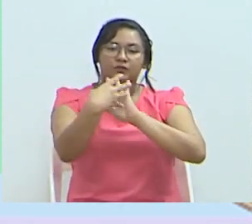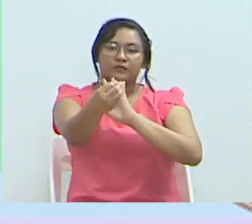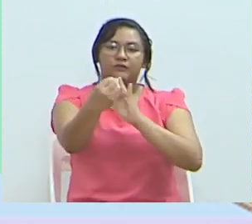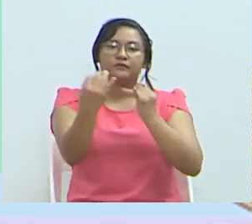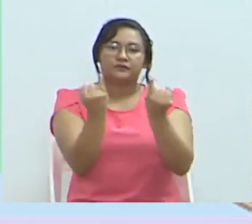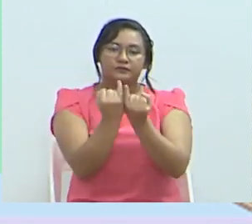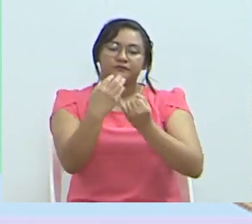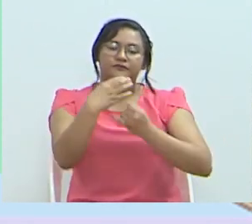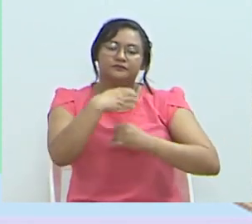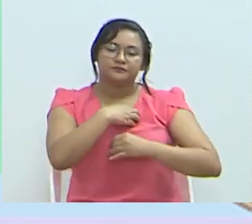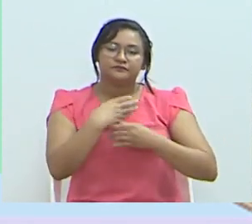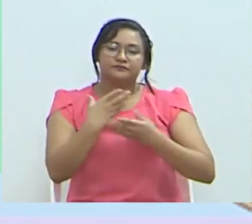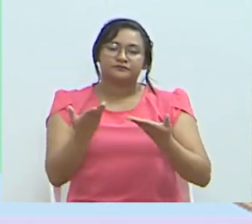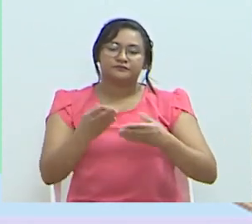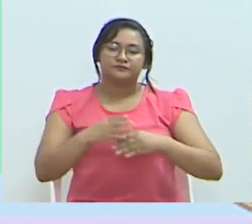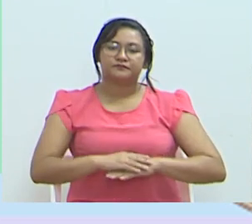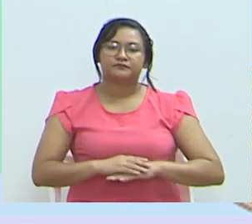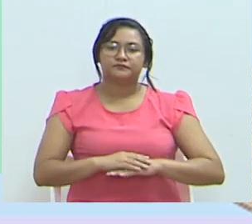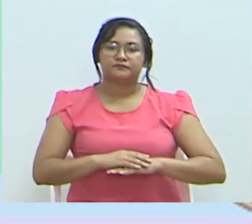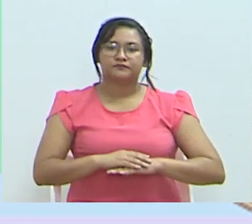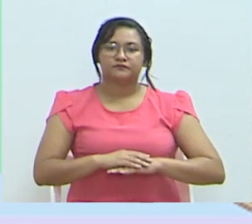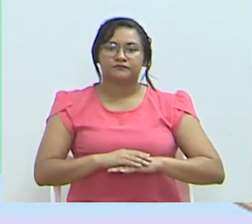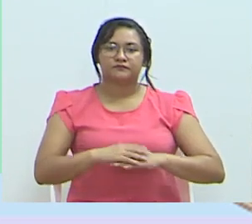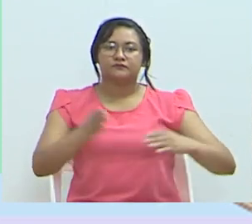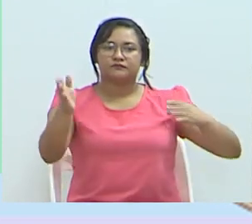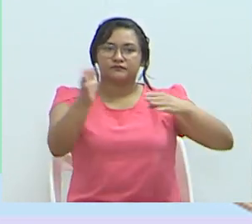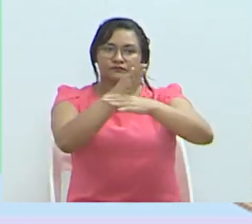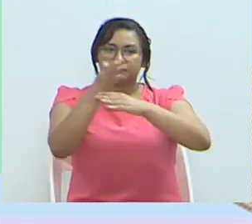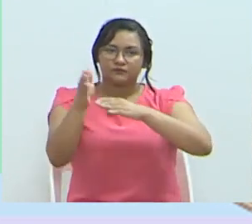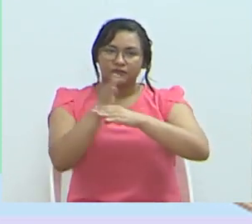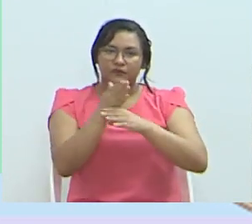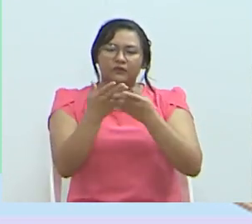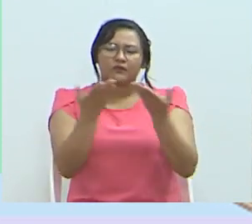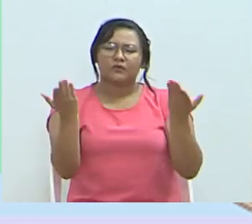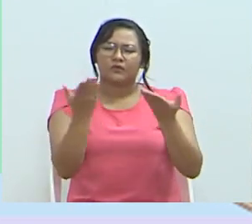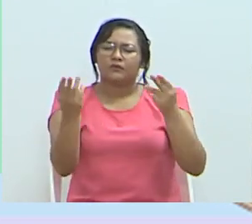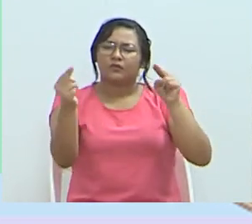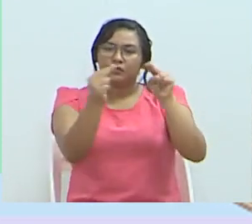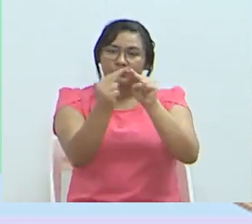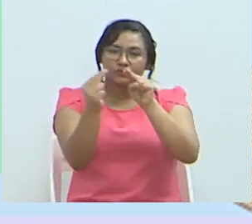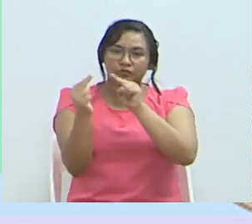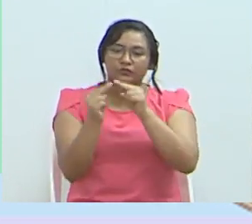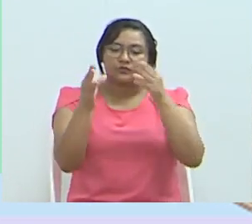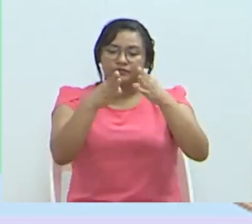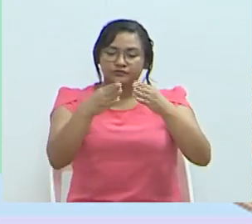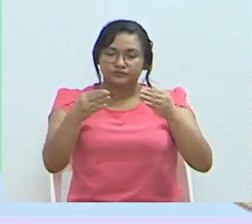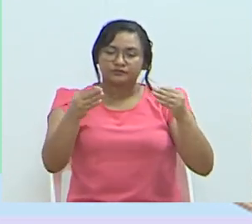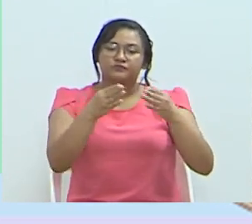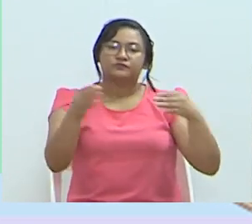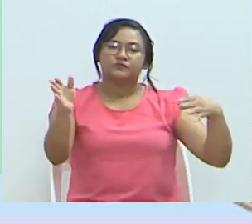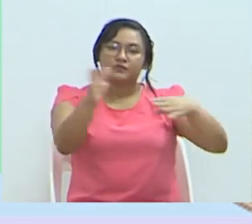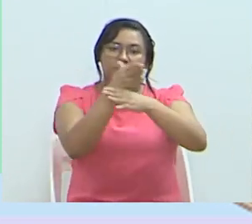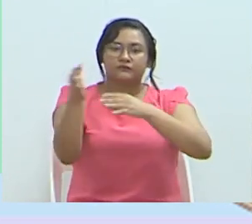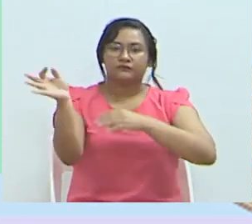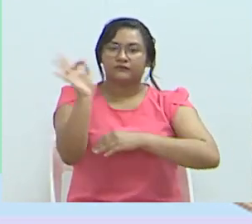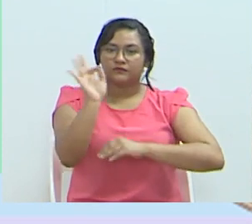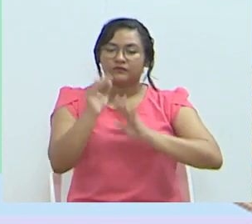sí mismos. Los aparatos se forman por la asociación de órganos con distintas estructuras, como el